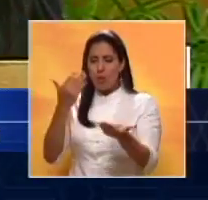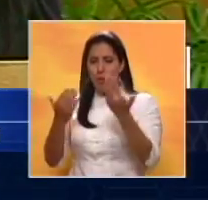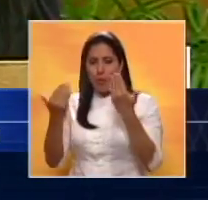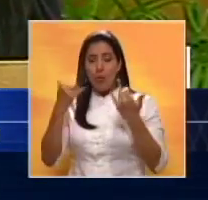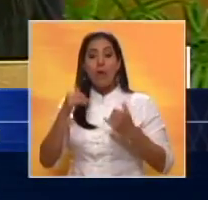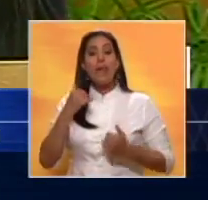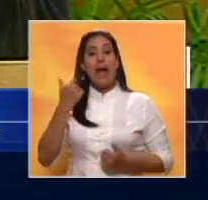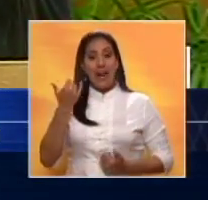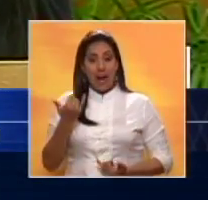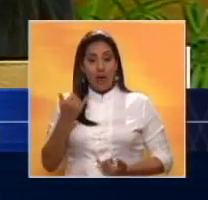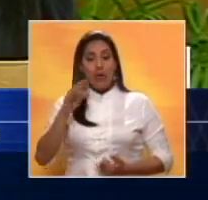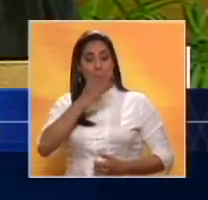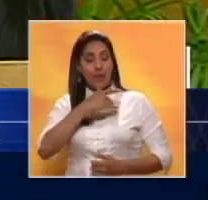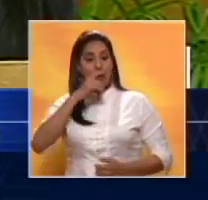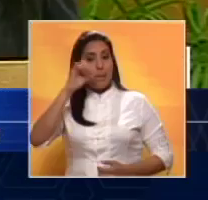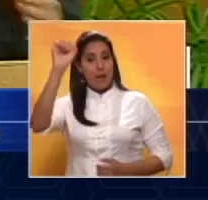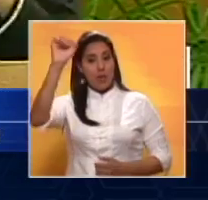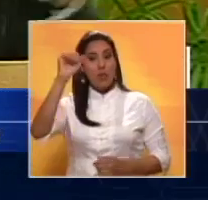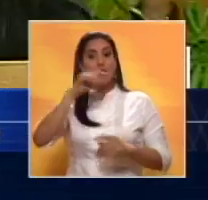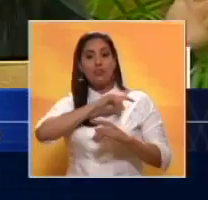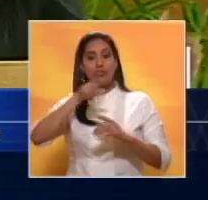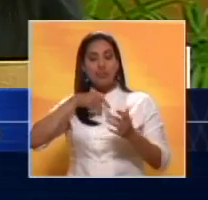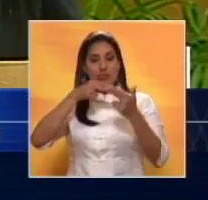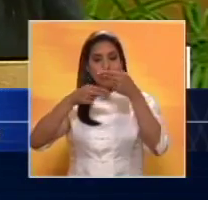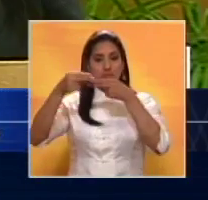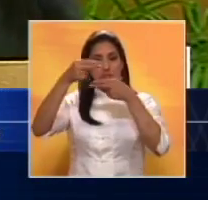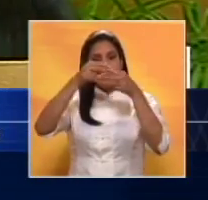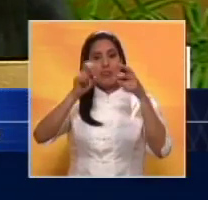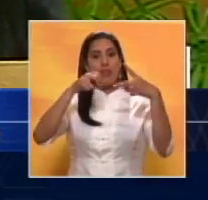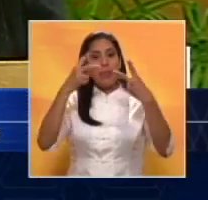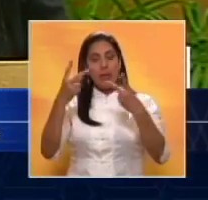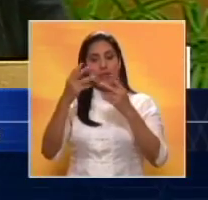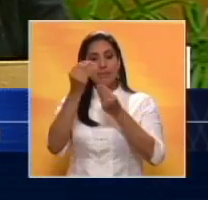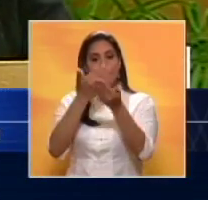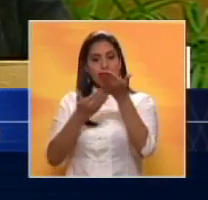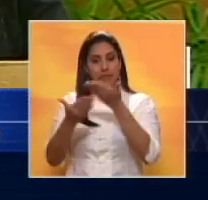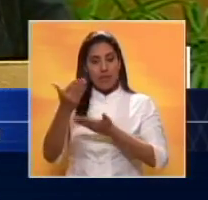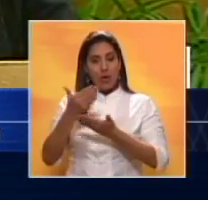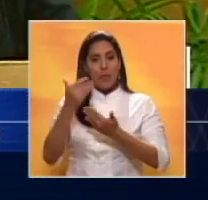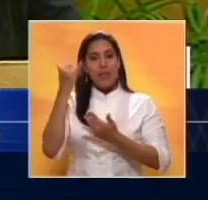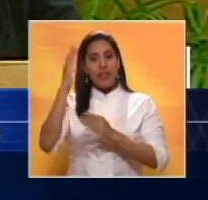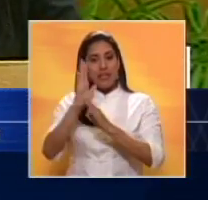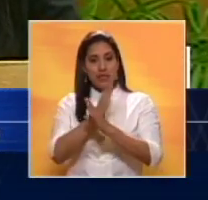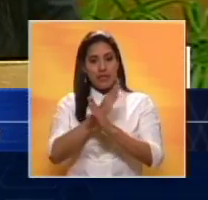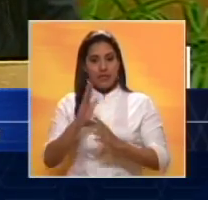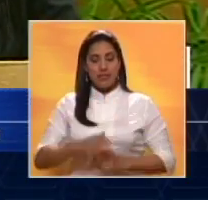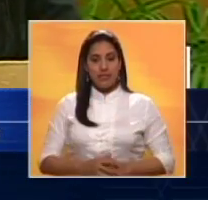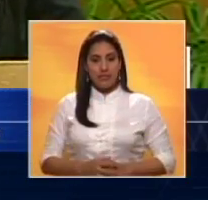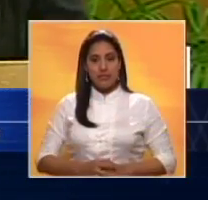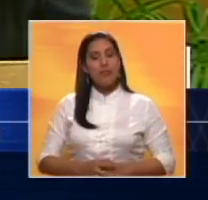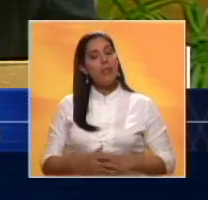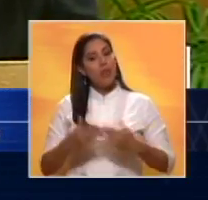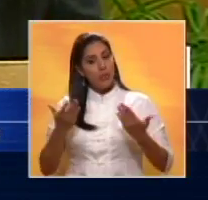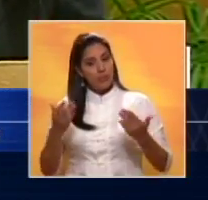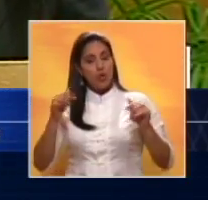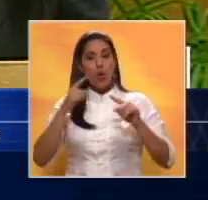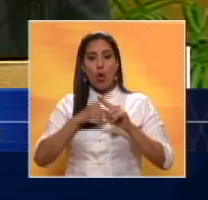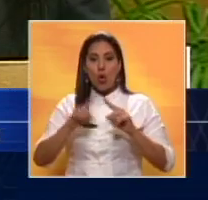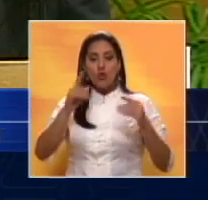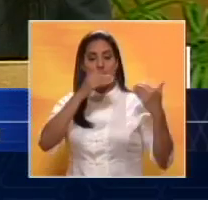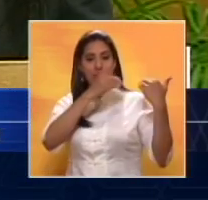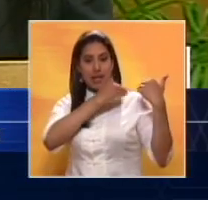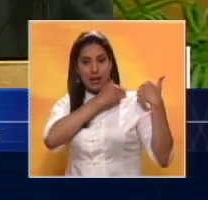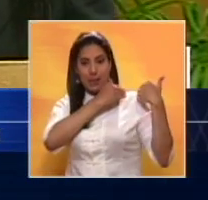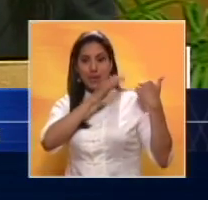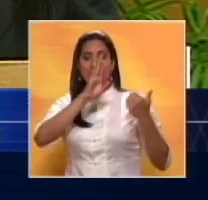fundamental la del jefe de Estado en la construcción de una economía diversificada. Otro papel